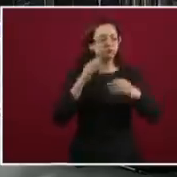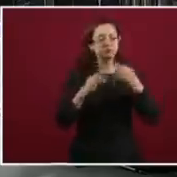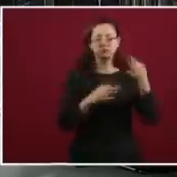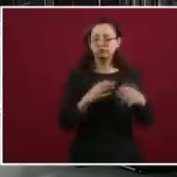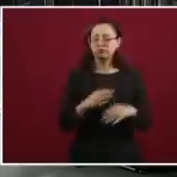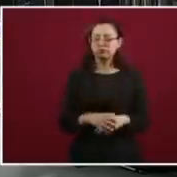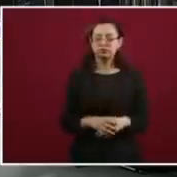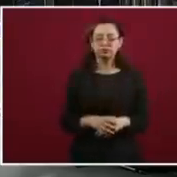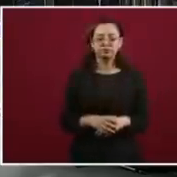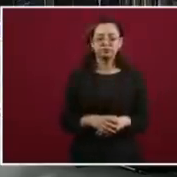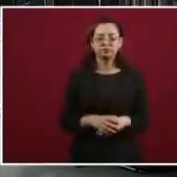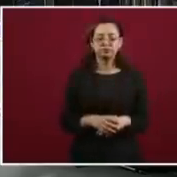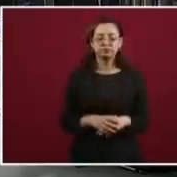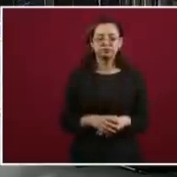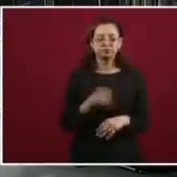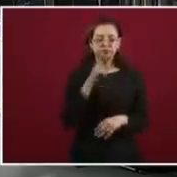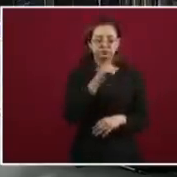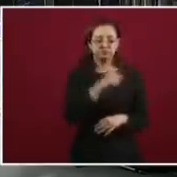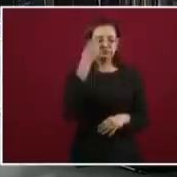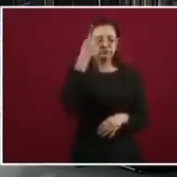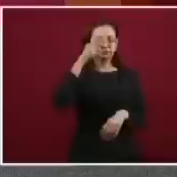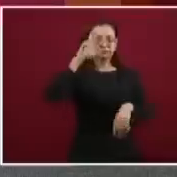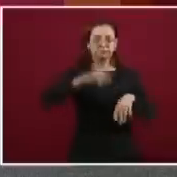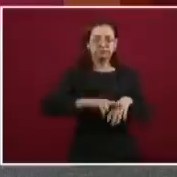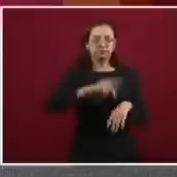la directora del conacyt